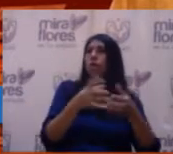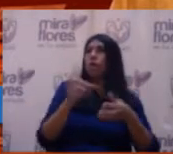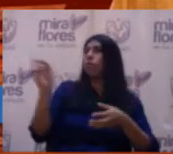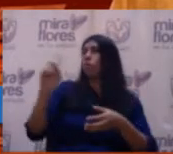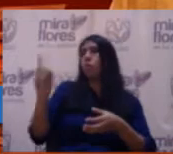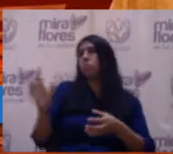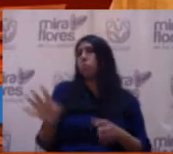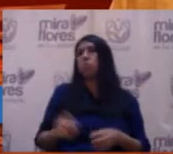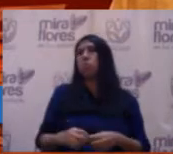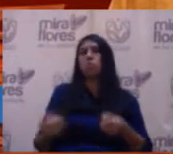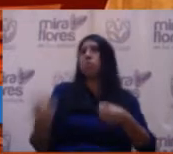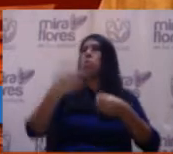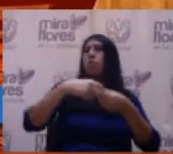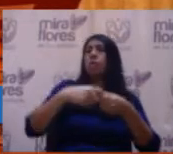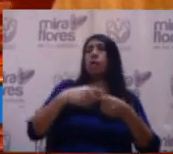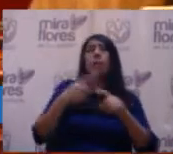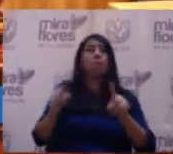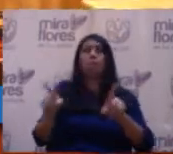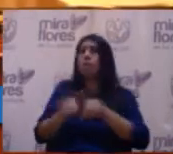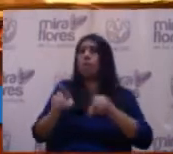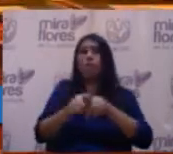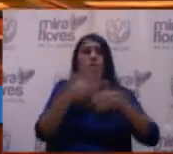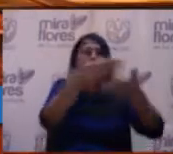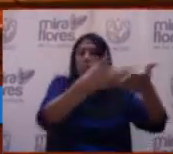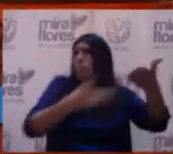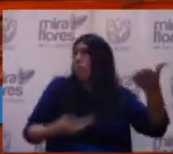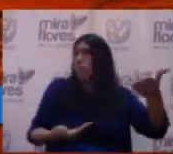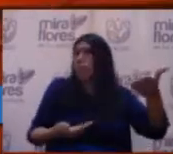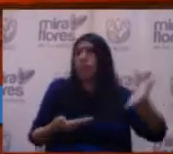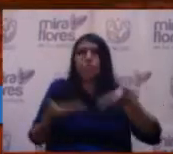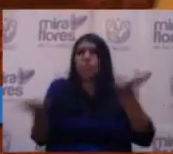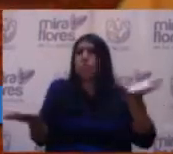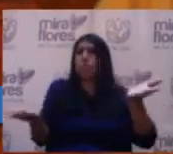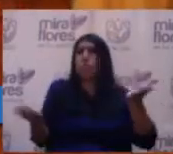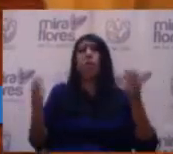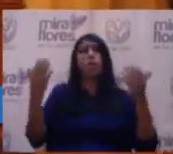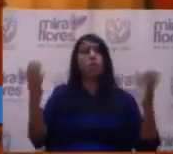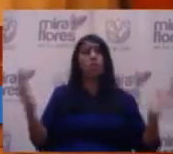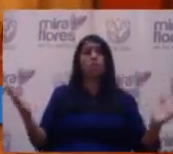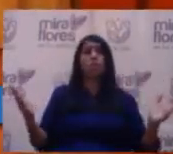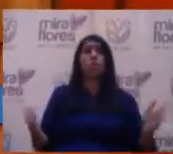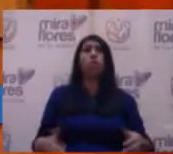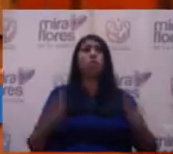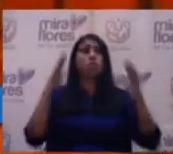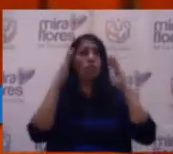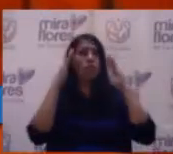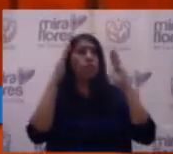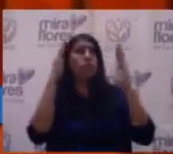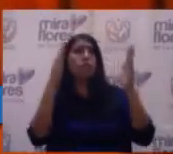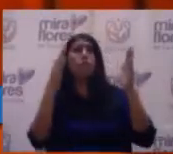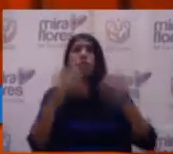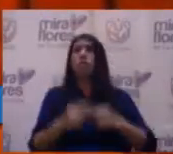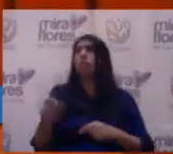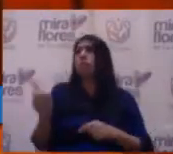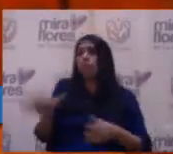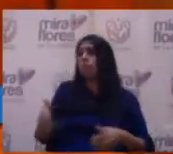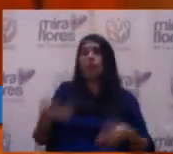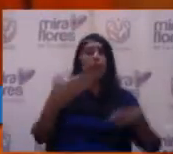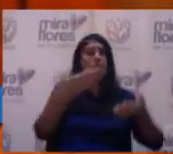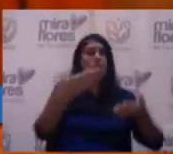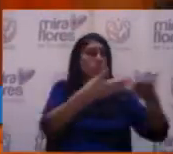lo soy, pero tampoco está el informe. O sea, lo que se bueno, alcanzado, escucharemos verbalmente no es el informe del caso. No hay ningún informe respectivo,